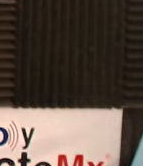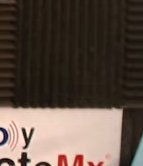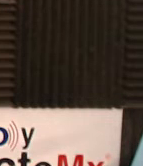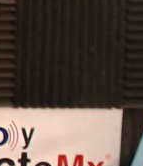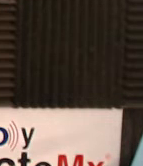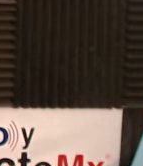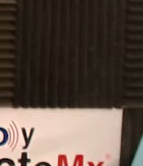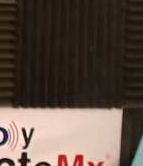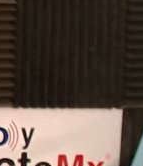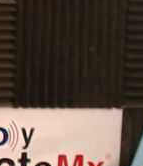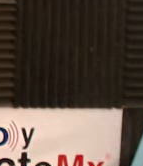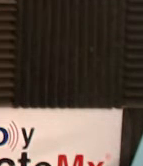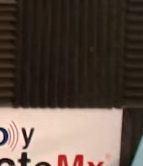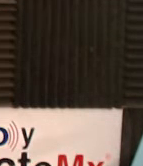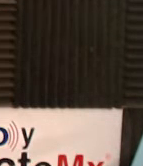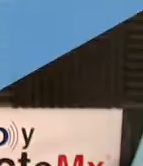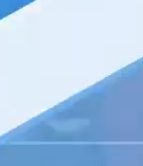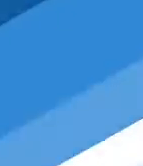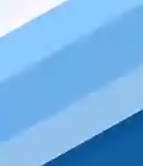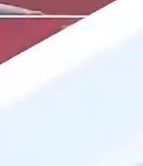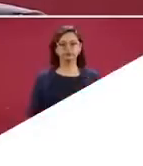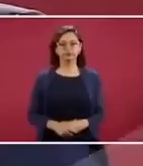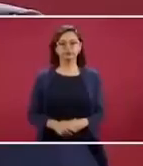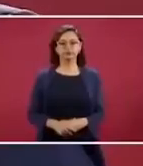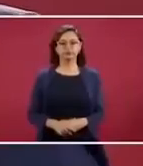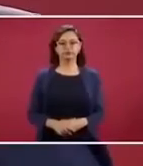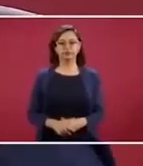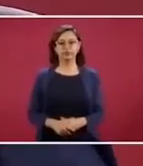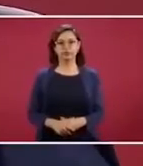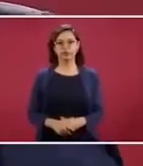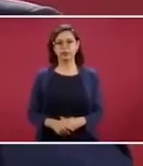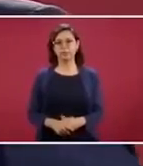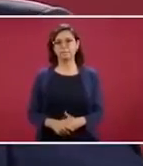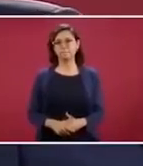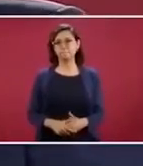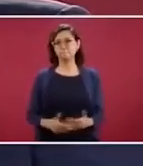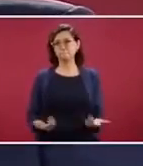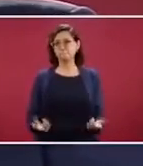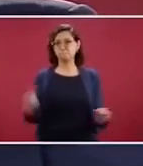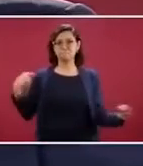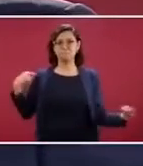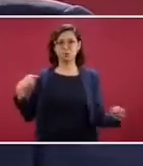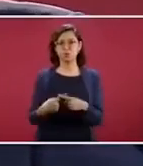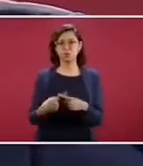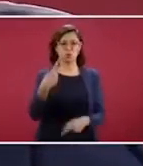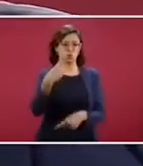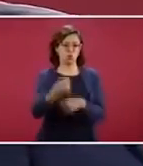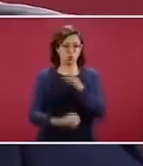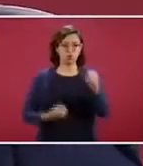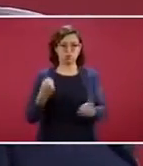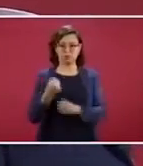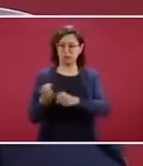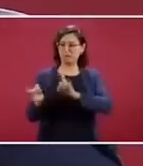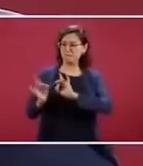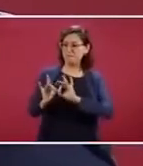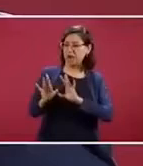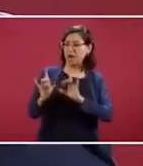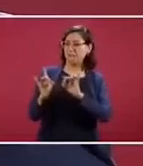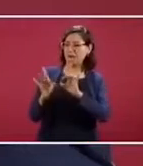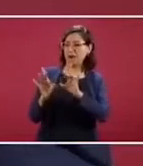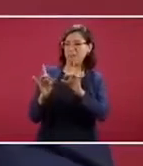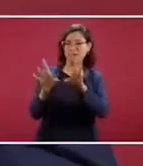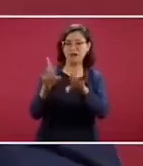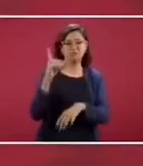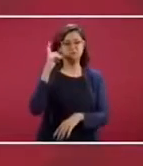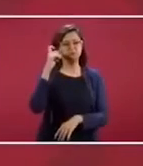del presidente de sus momentos complicados. Hemos pasado en un año por momentos difíciles, pero